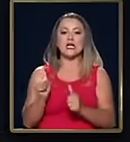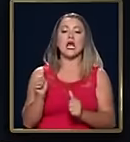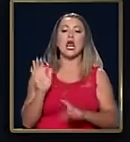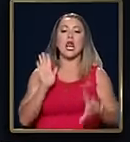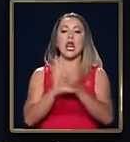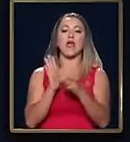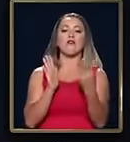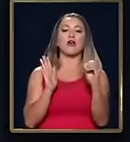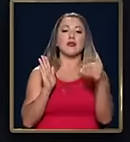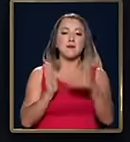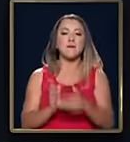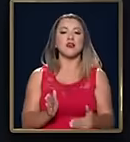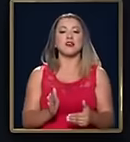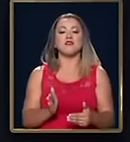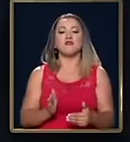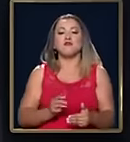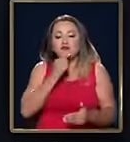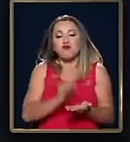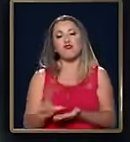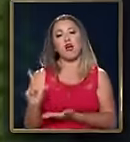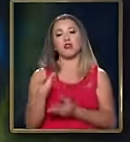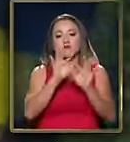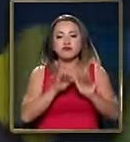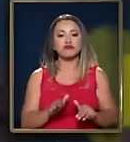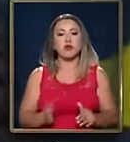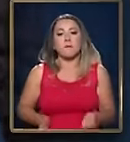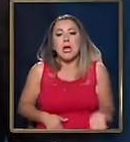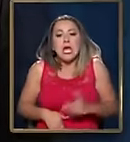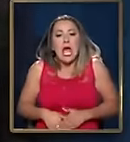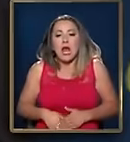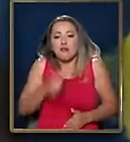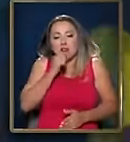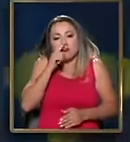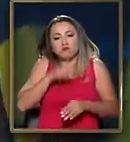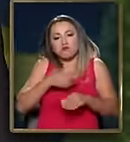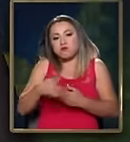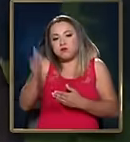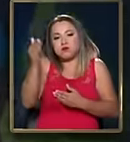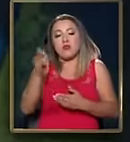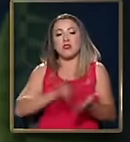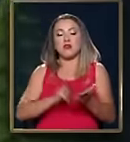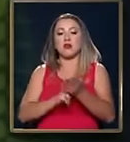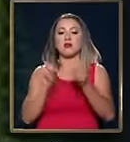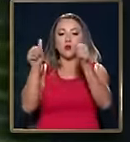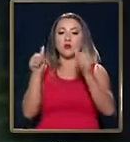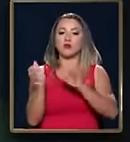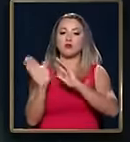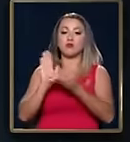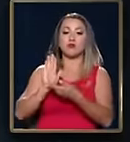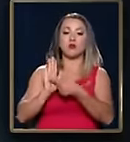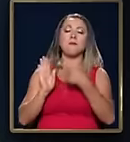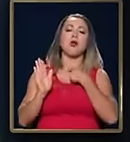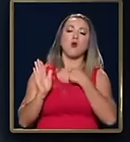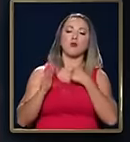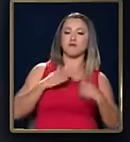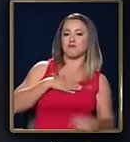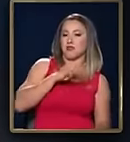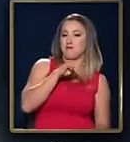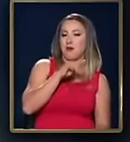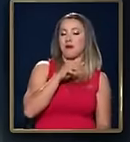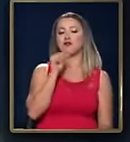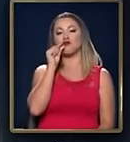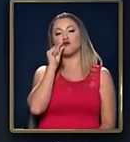ley 20.000 todavía está en pañales. Mira la weá. Dio vuelta el letrero y decía, me gusta cuando mi mami se